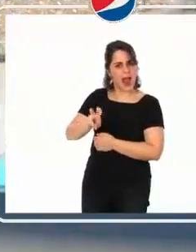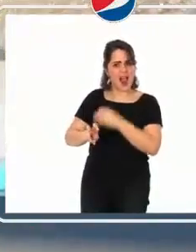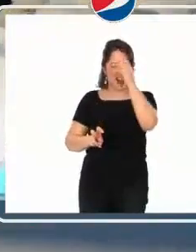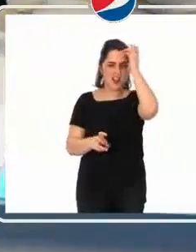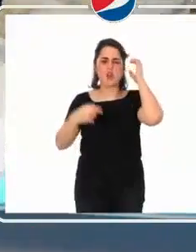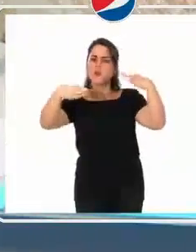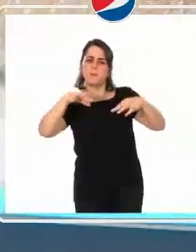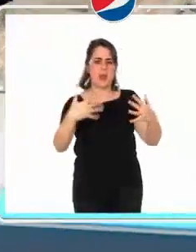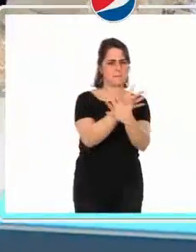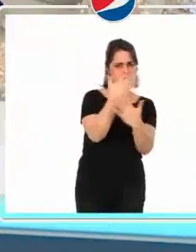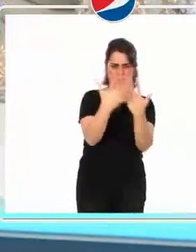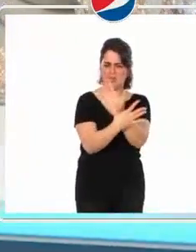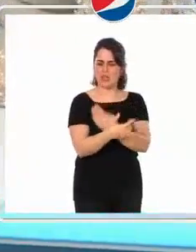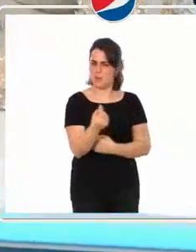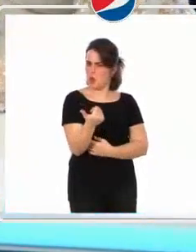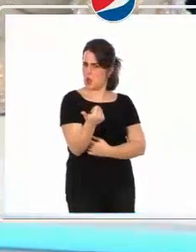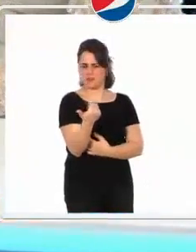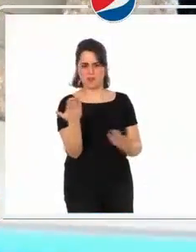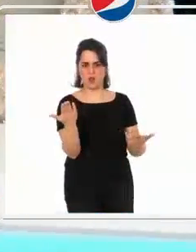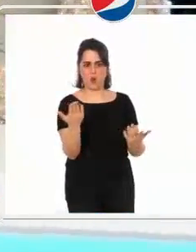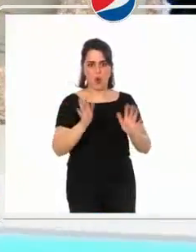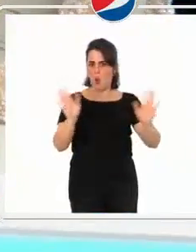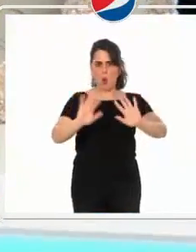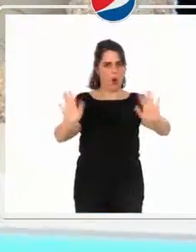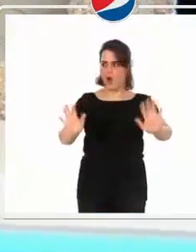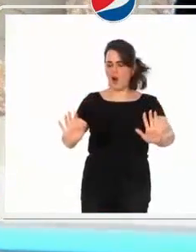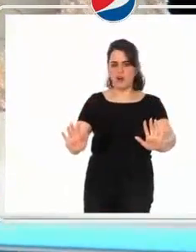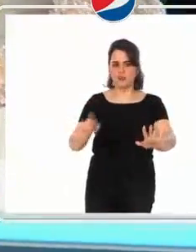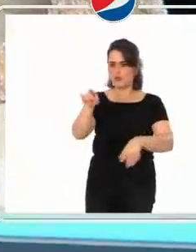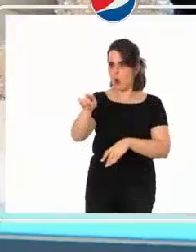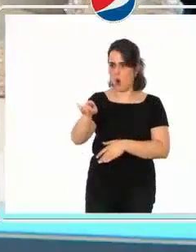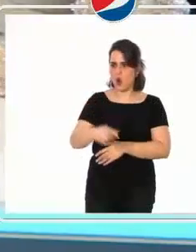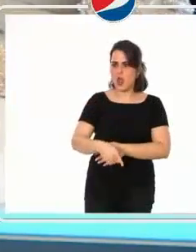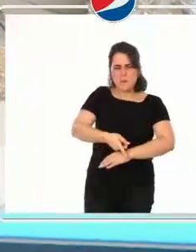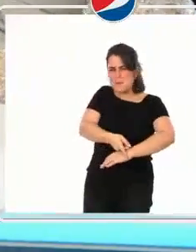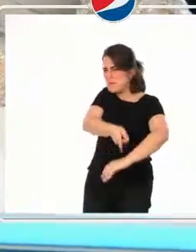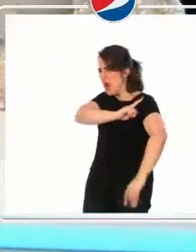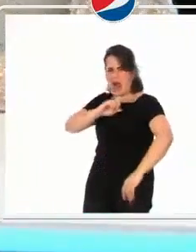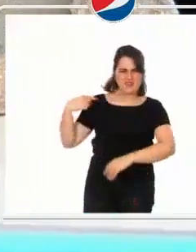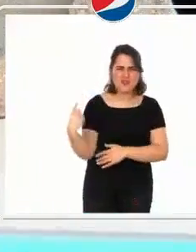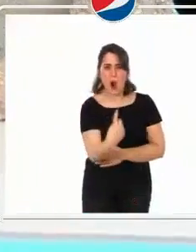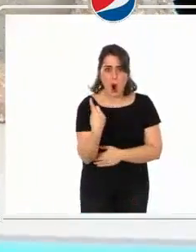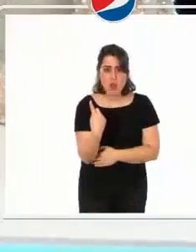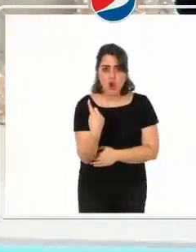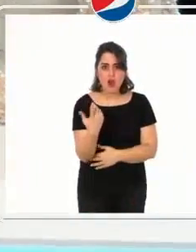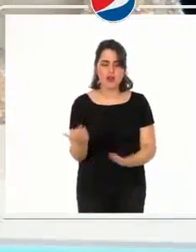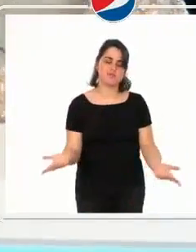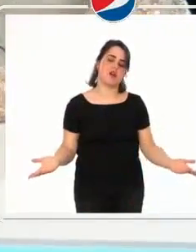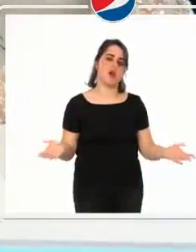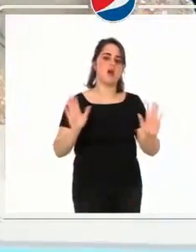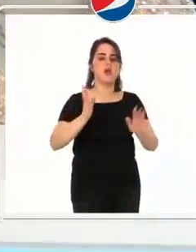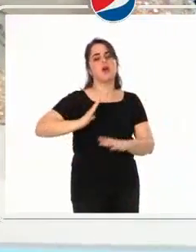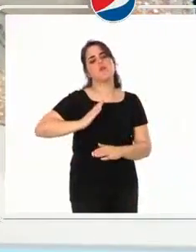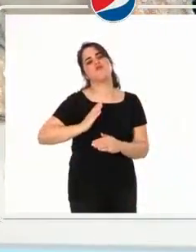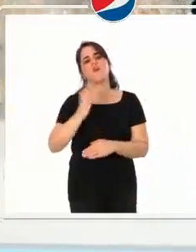está ultra solo, pierdo, ultra solo remix. ¡No! ¡Estás ultra solo! No, pero es un temón. Gente, dadle un poquito de